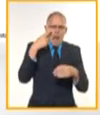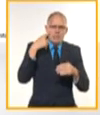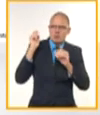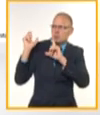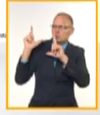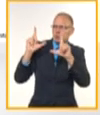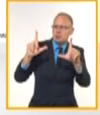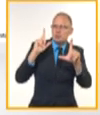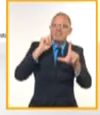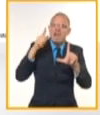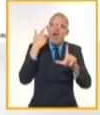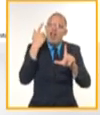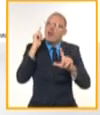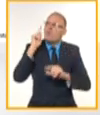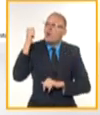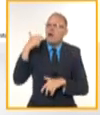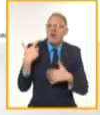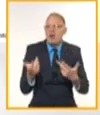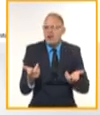para recordarlo. Ahí está.